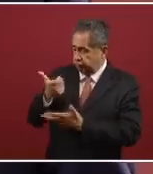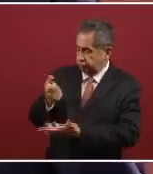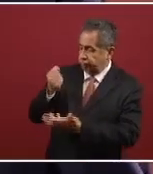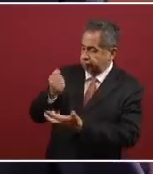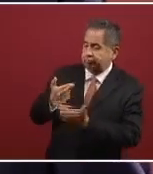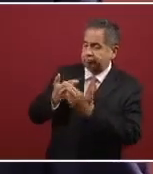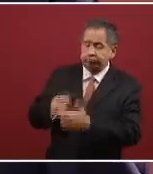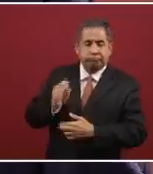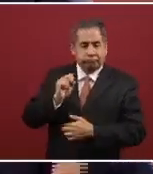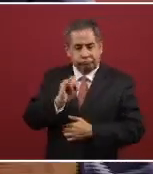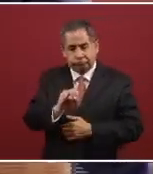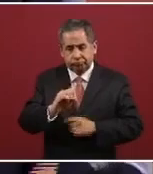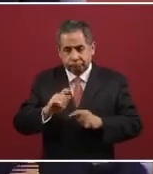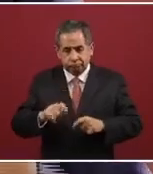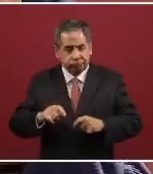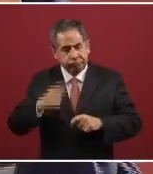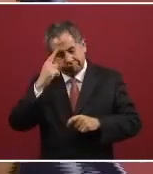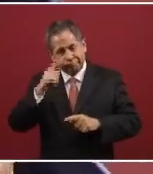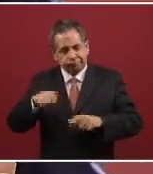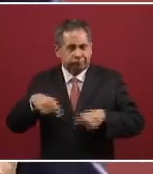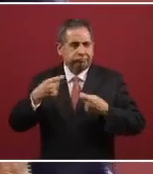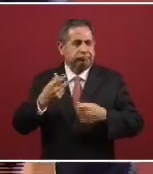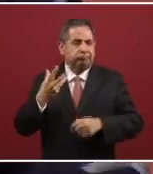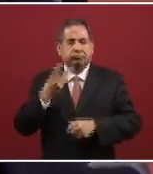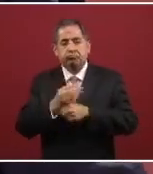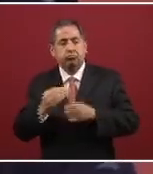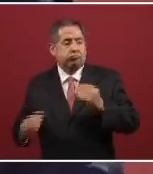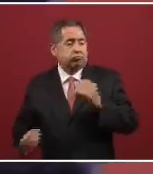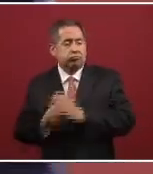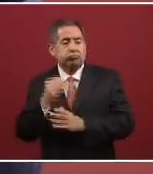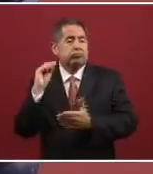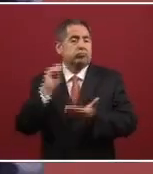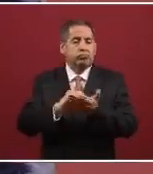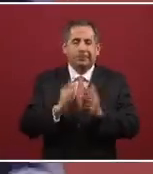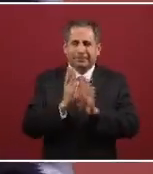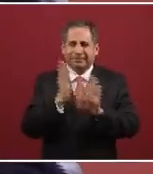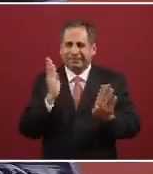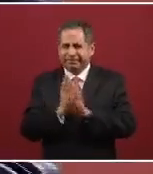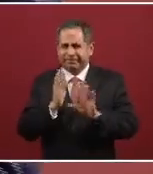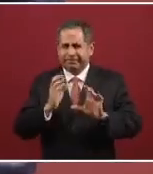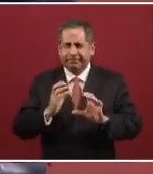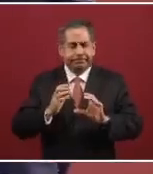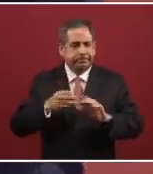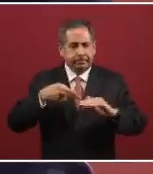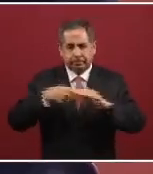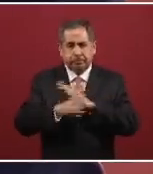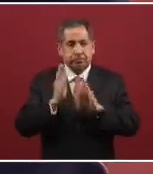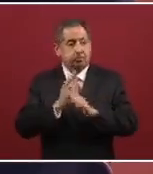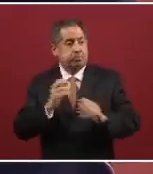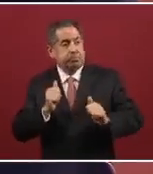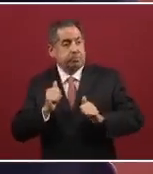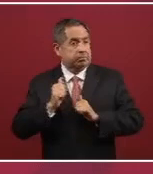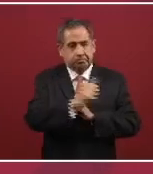recursos para que se construya el Metrobús.